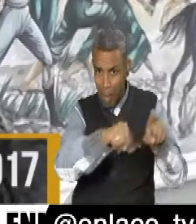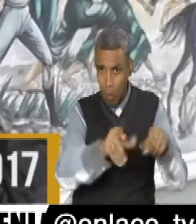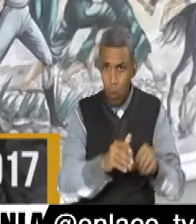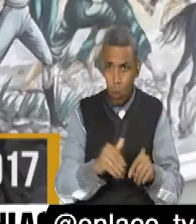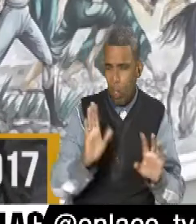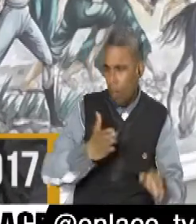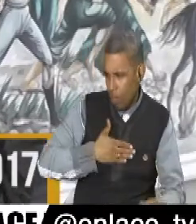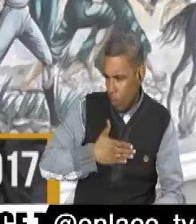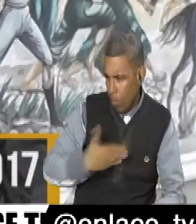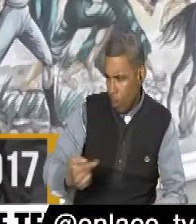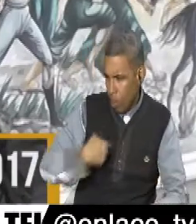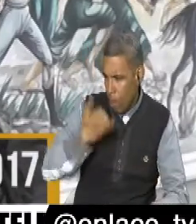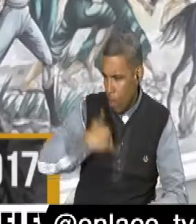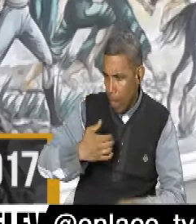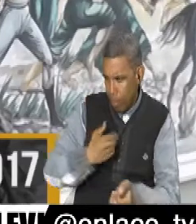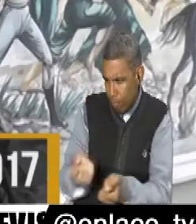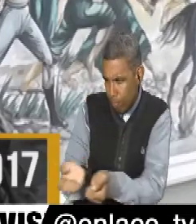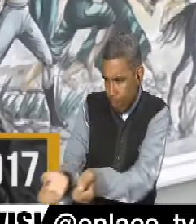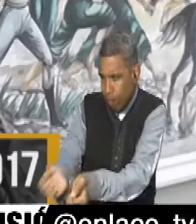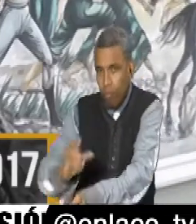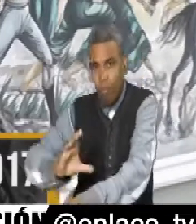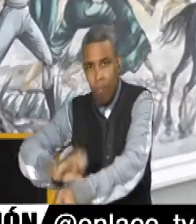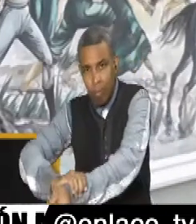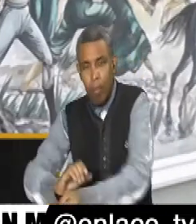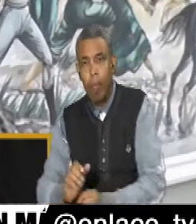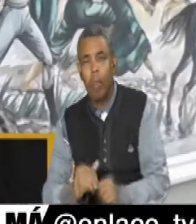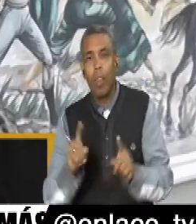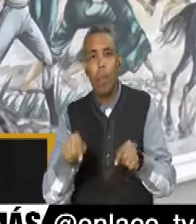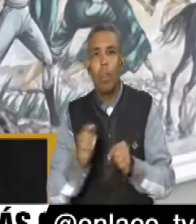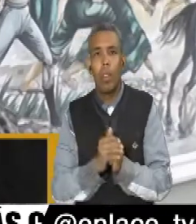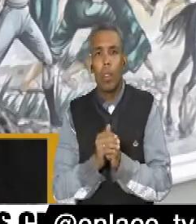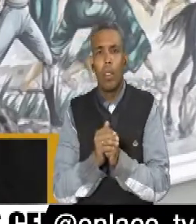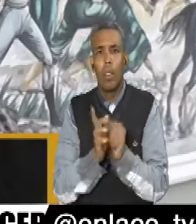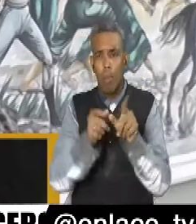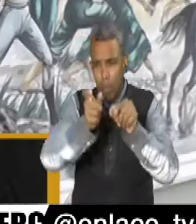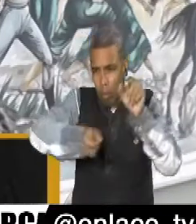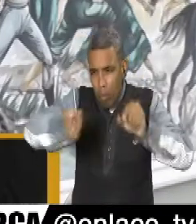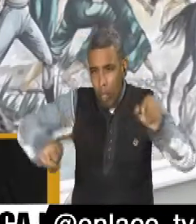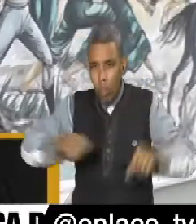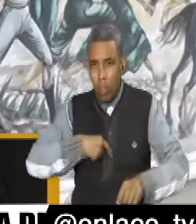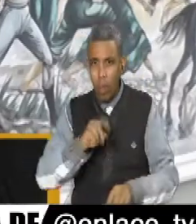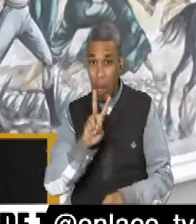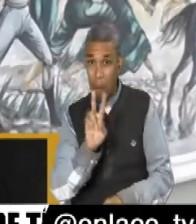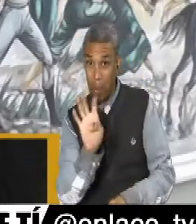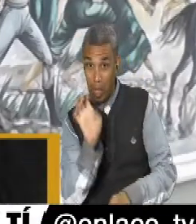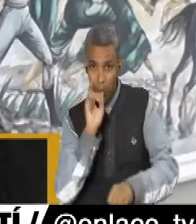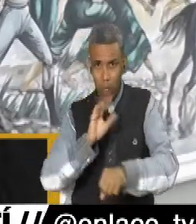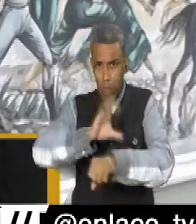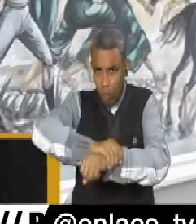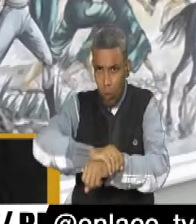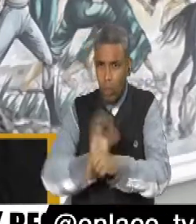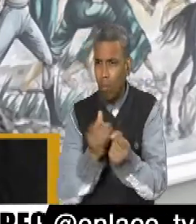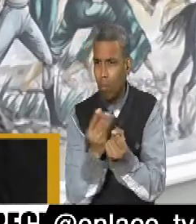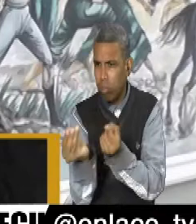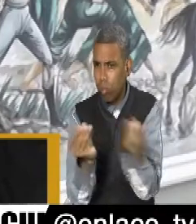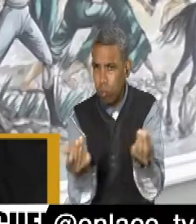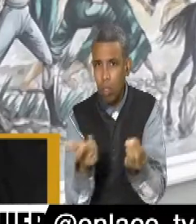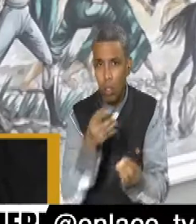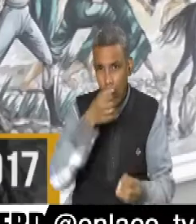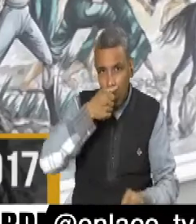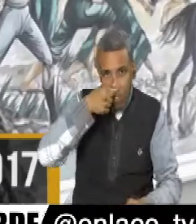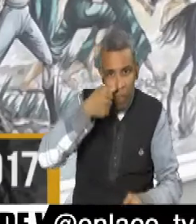lograron 29 capturas de grupos armados organizados, 9 sujetos dedicados al narcotráfico